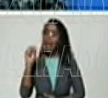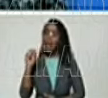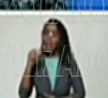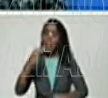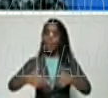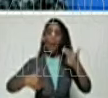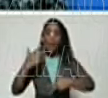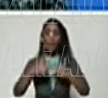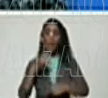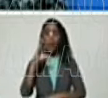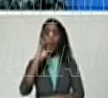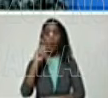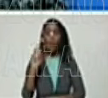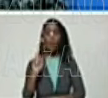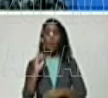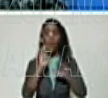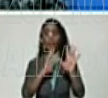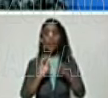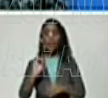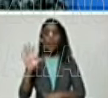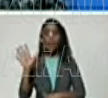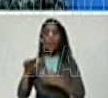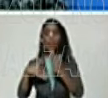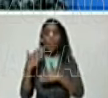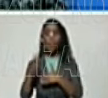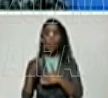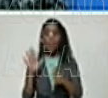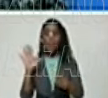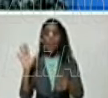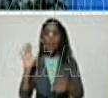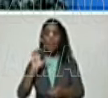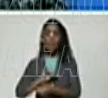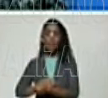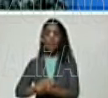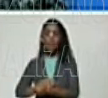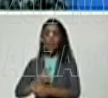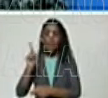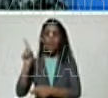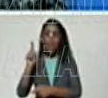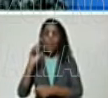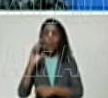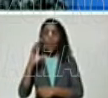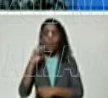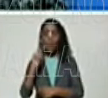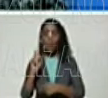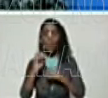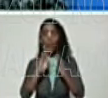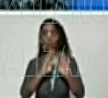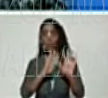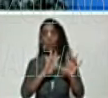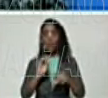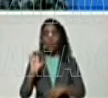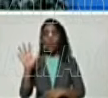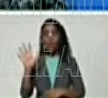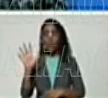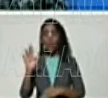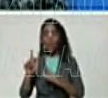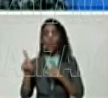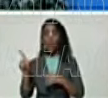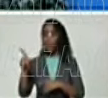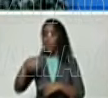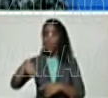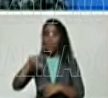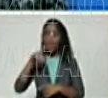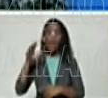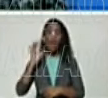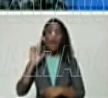delincuentes de la cota 905 después de la toma de la cota 905. En todos lados, en